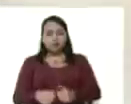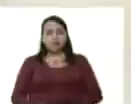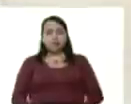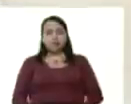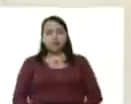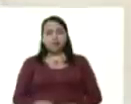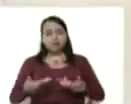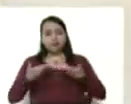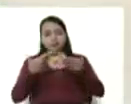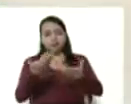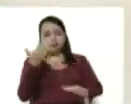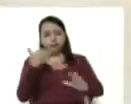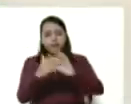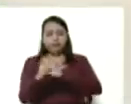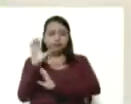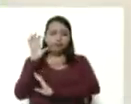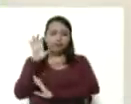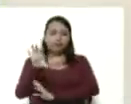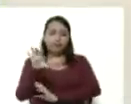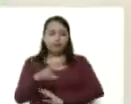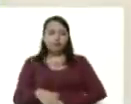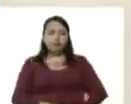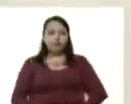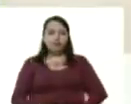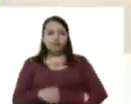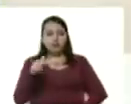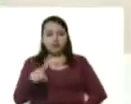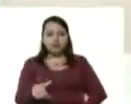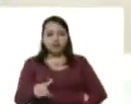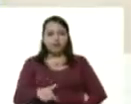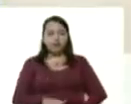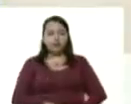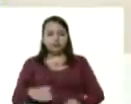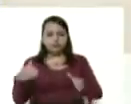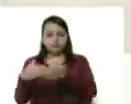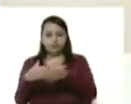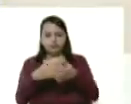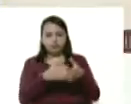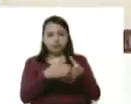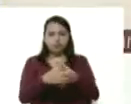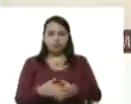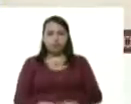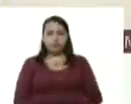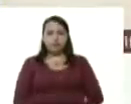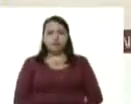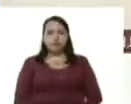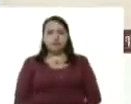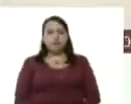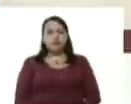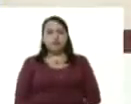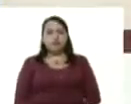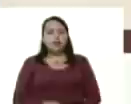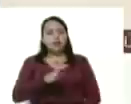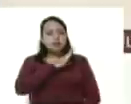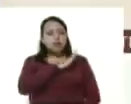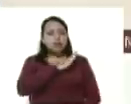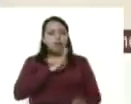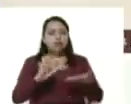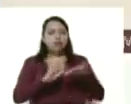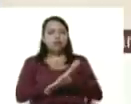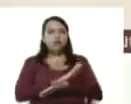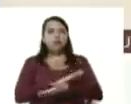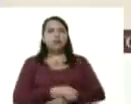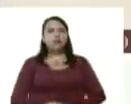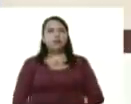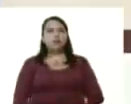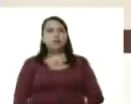enviarle un mensaje al país desde el Poder Legislativo, que tiene que ver con